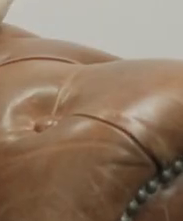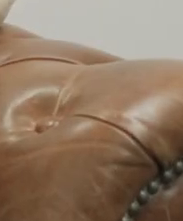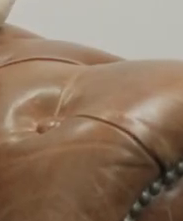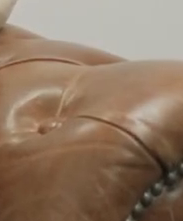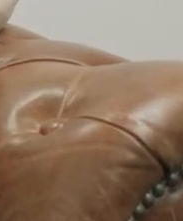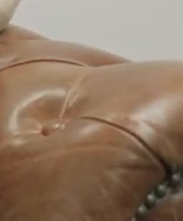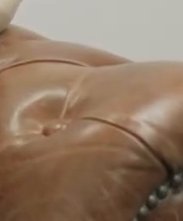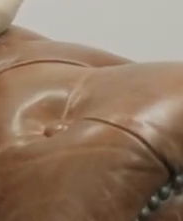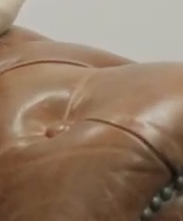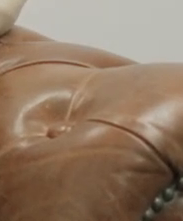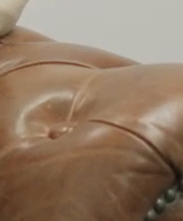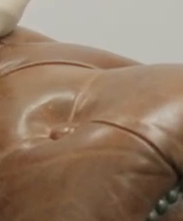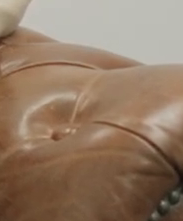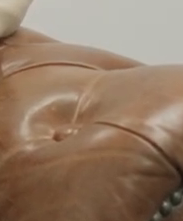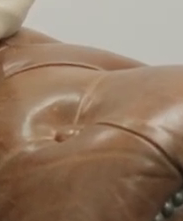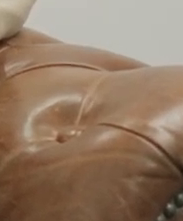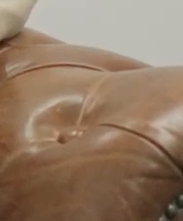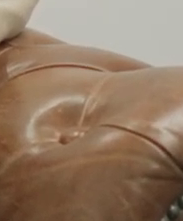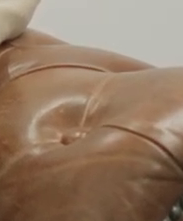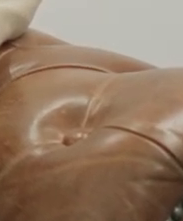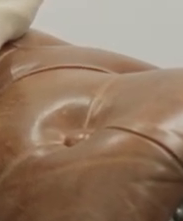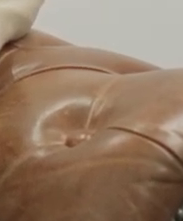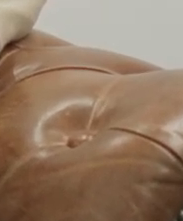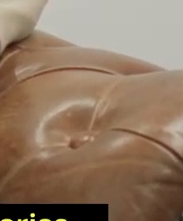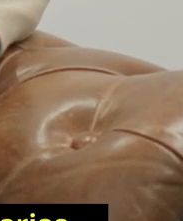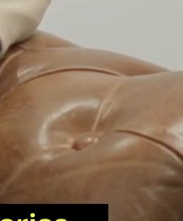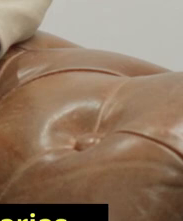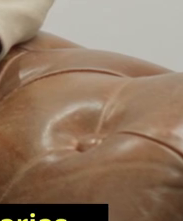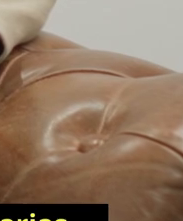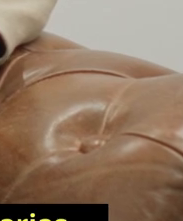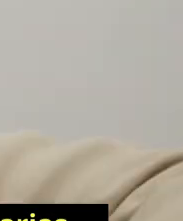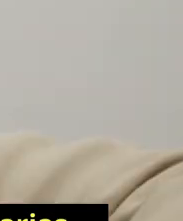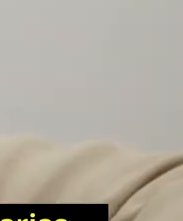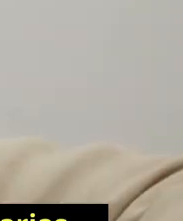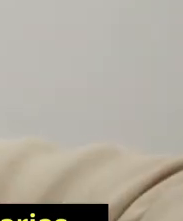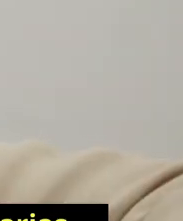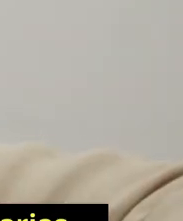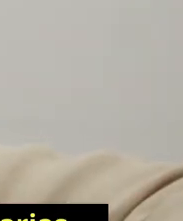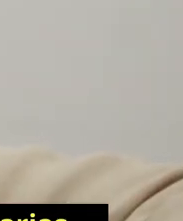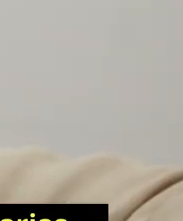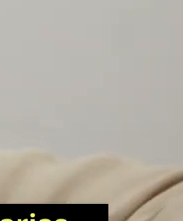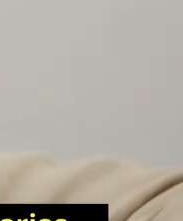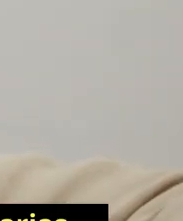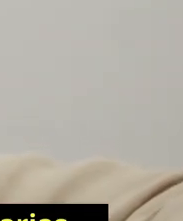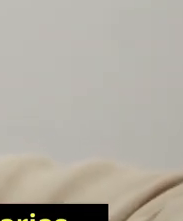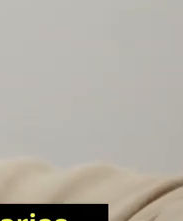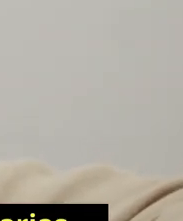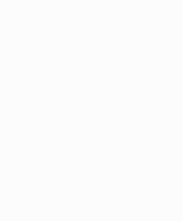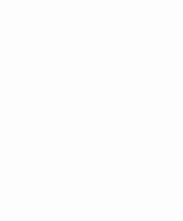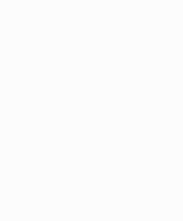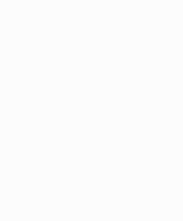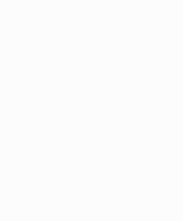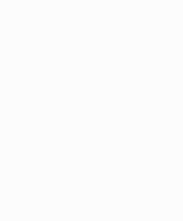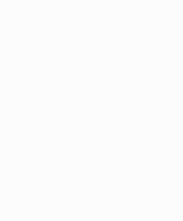con datos cuáles son esos empleos que están desapareciendo, desde luego todos los que tienen que ver con tareas